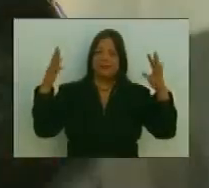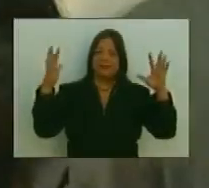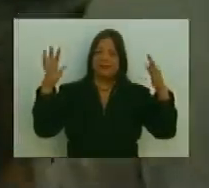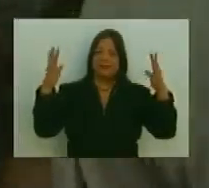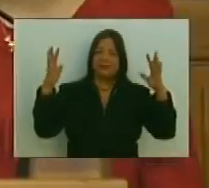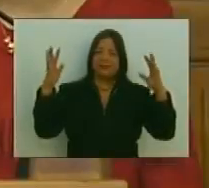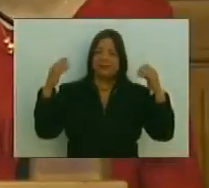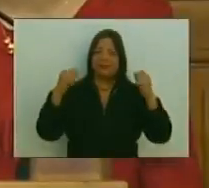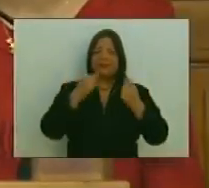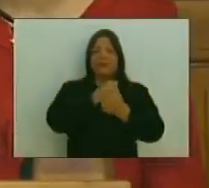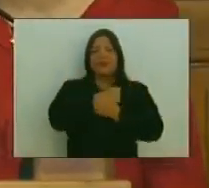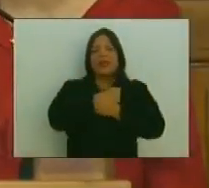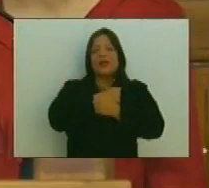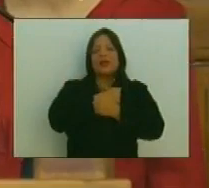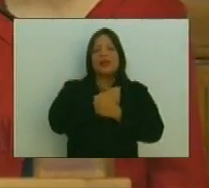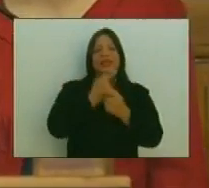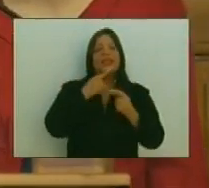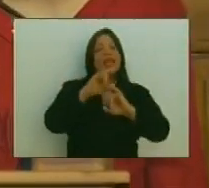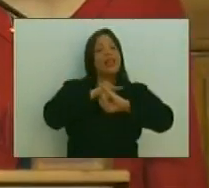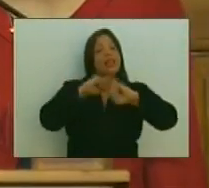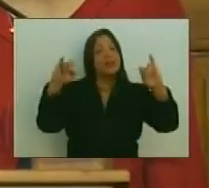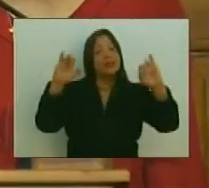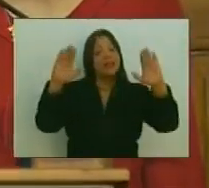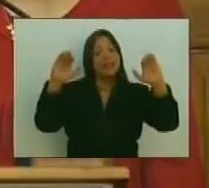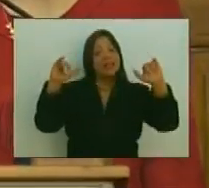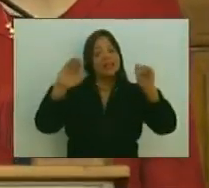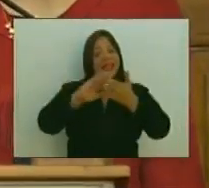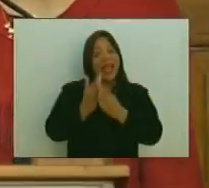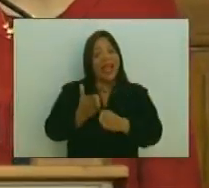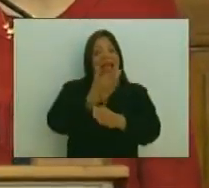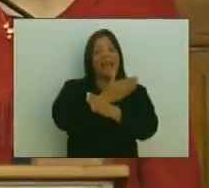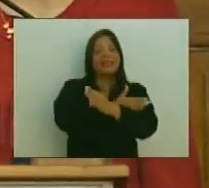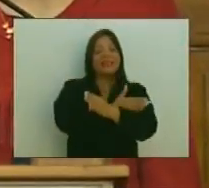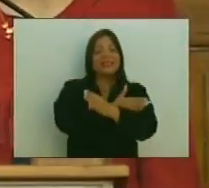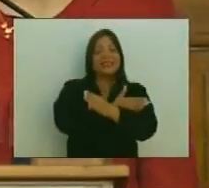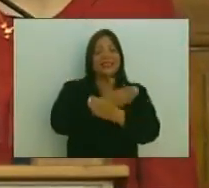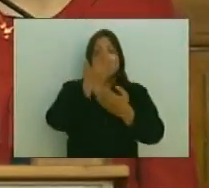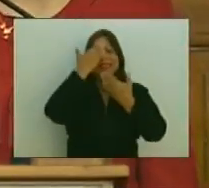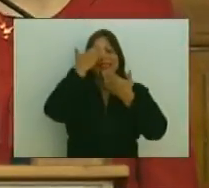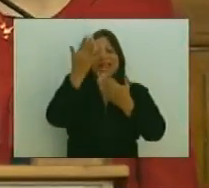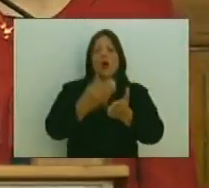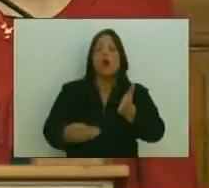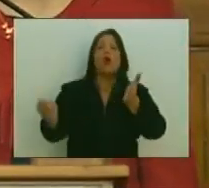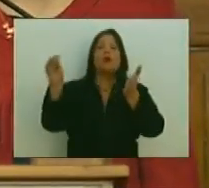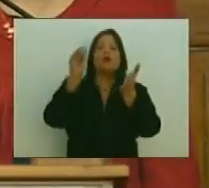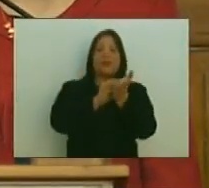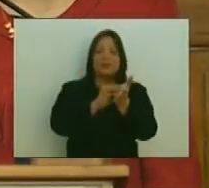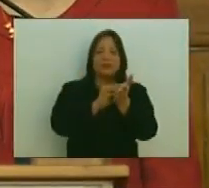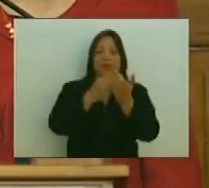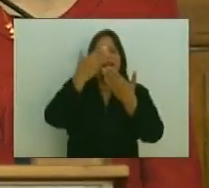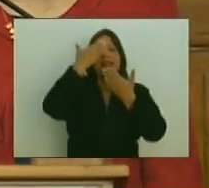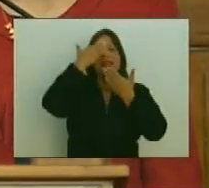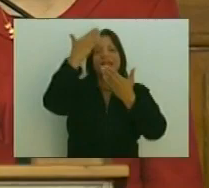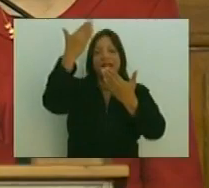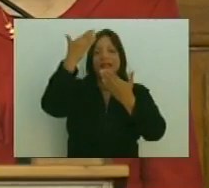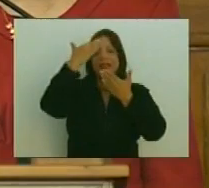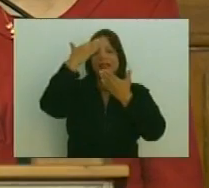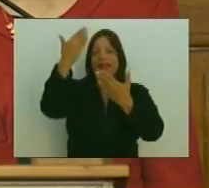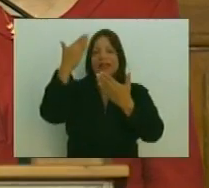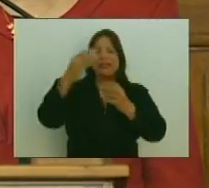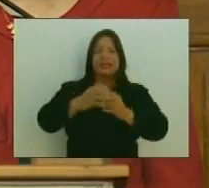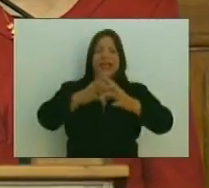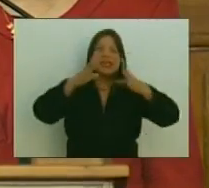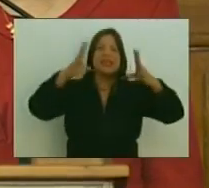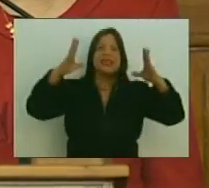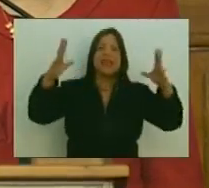Camaradas constituyentes, no quisiera despedirme sin darle nuevamente las gracias a ese